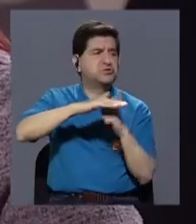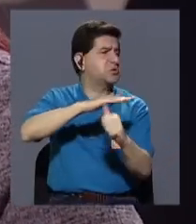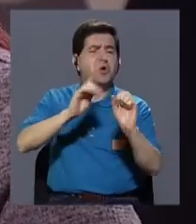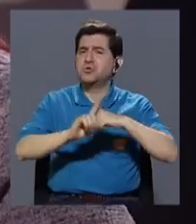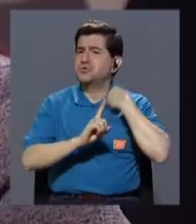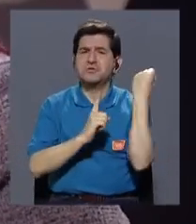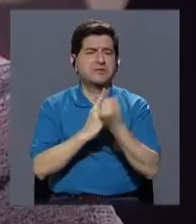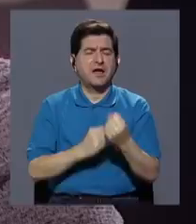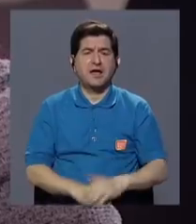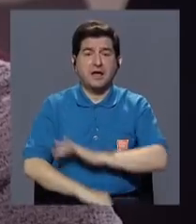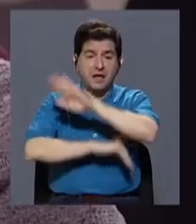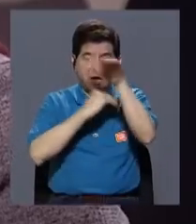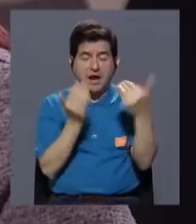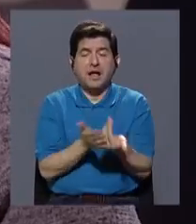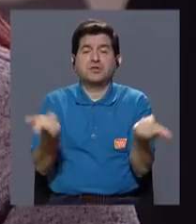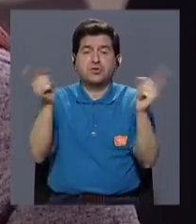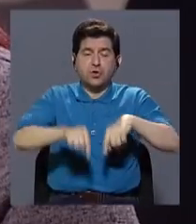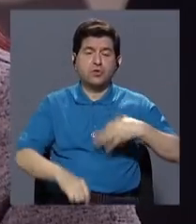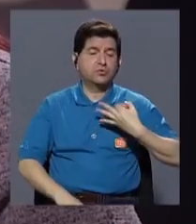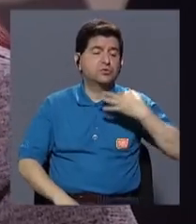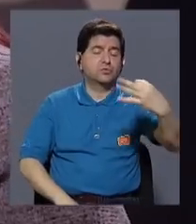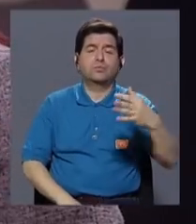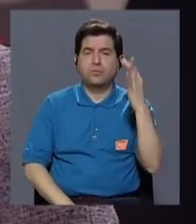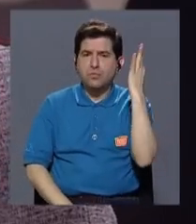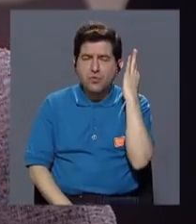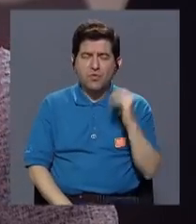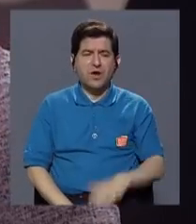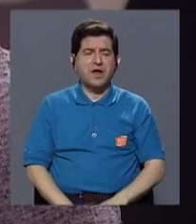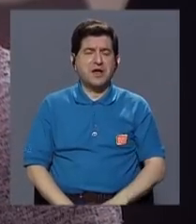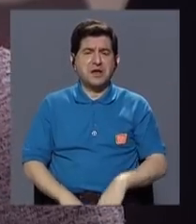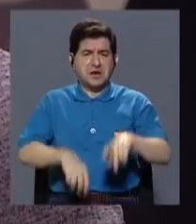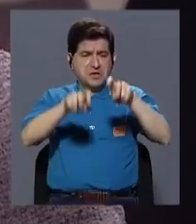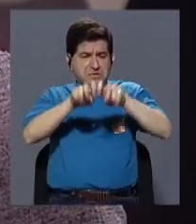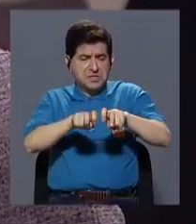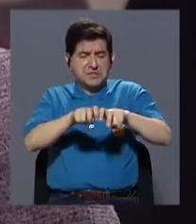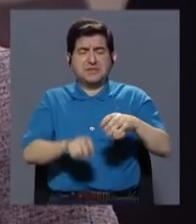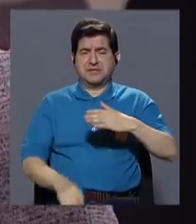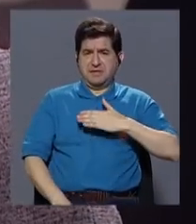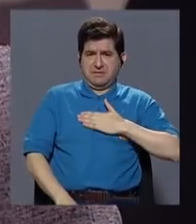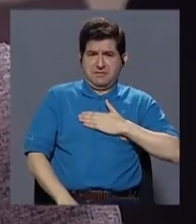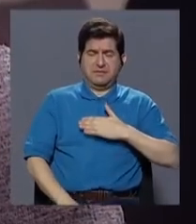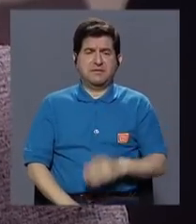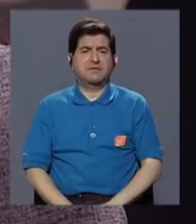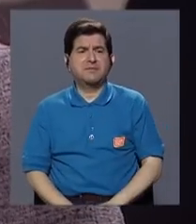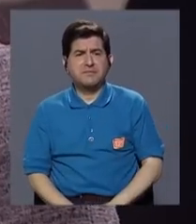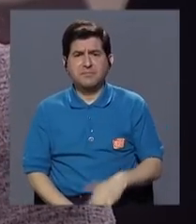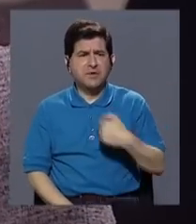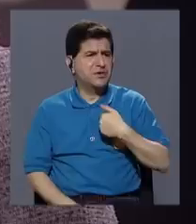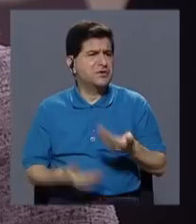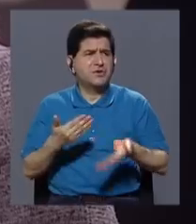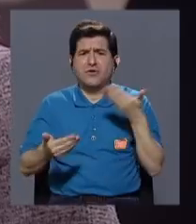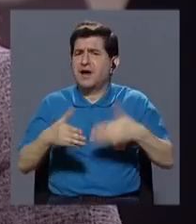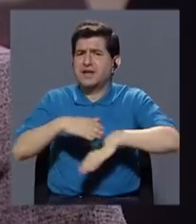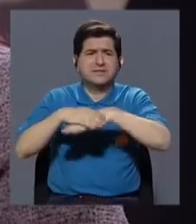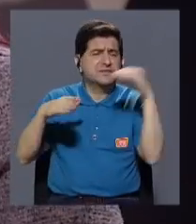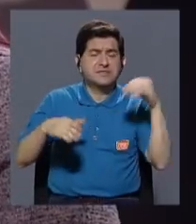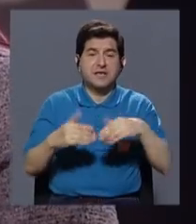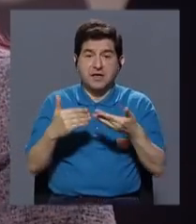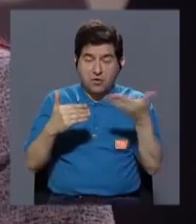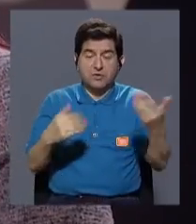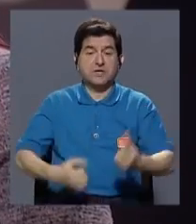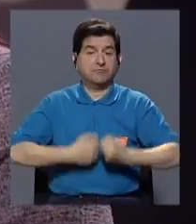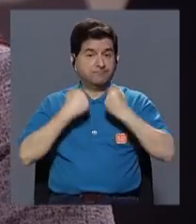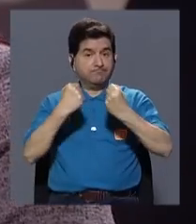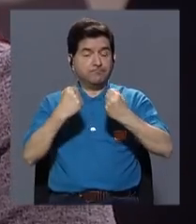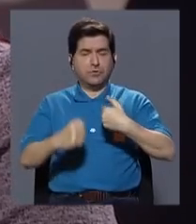cama son cosas que nos pasan a todas todos los días eran mujeres que se sentaban a la par mía porque no tuve casi que ni salir eso es una de